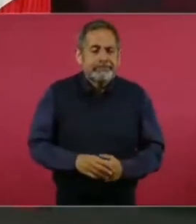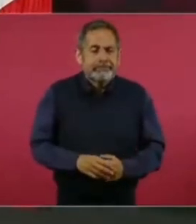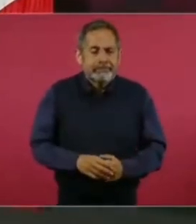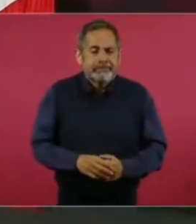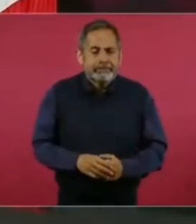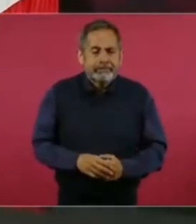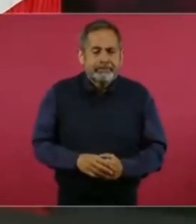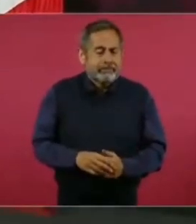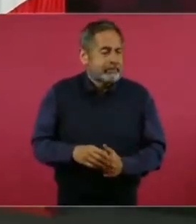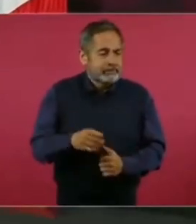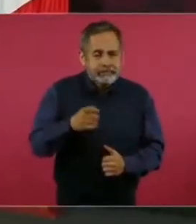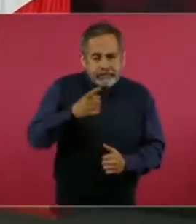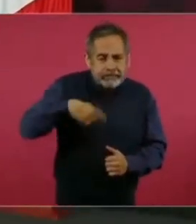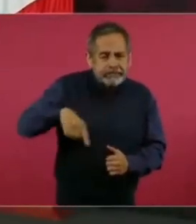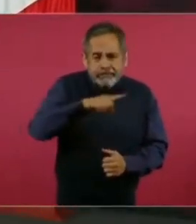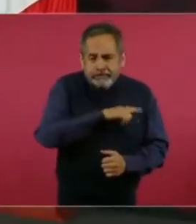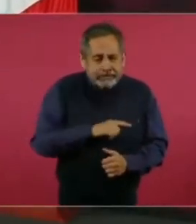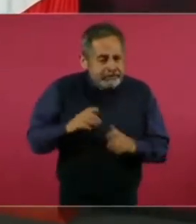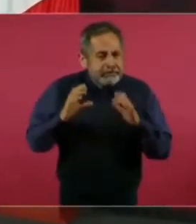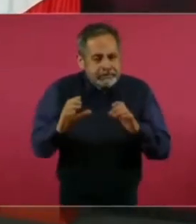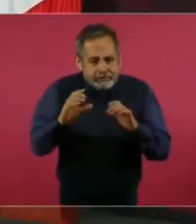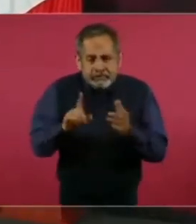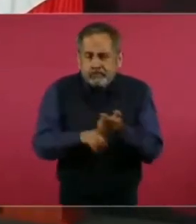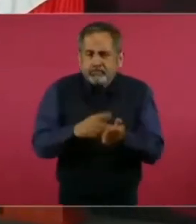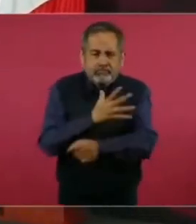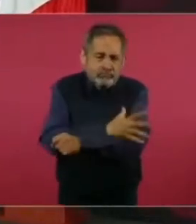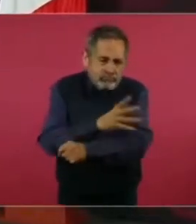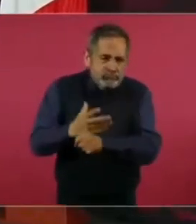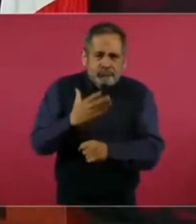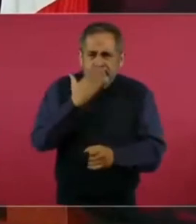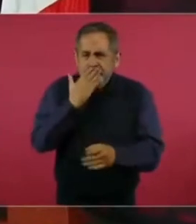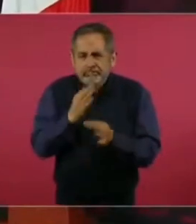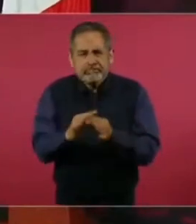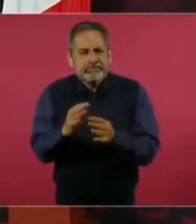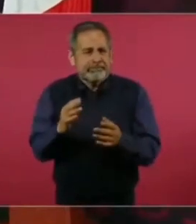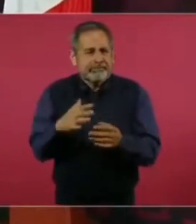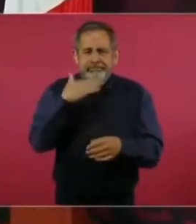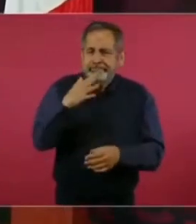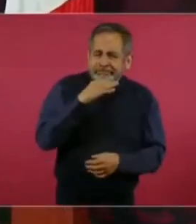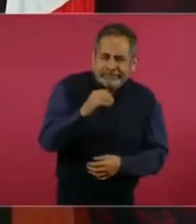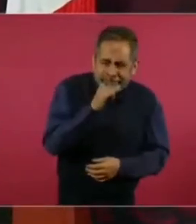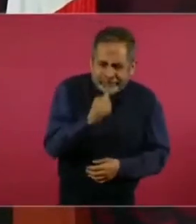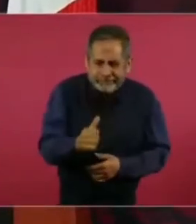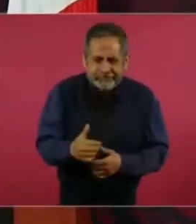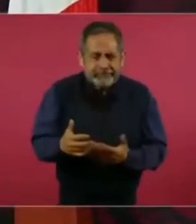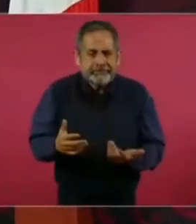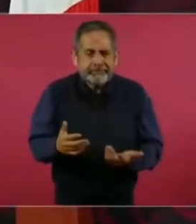se va a cuidar que sea gente íntegra, honesta, incorruptible,